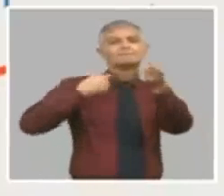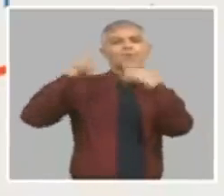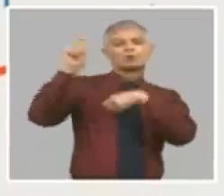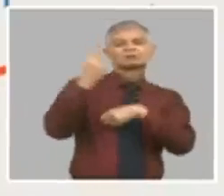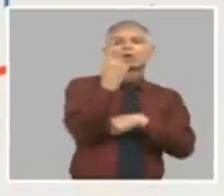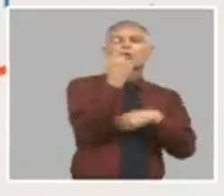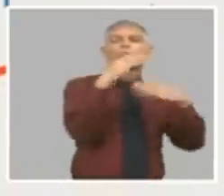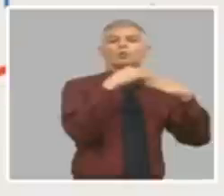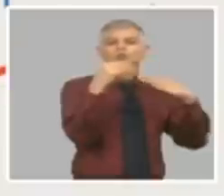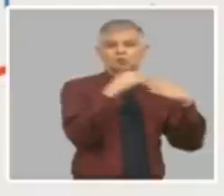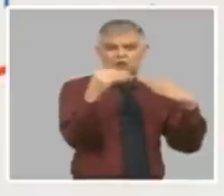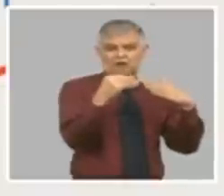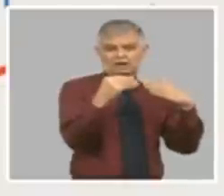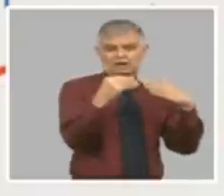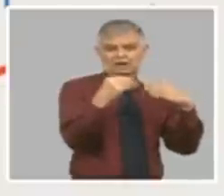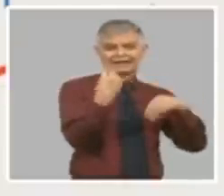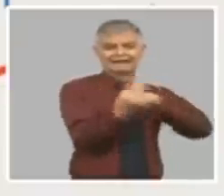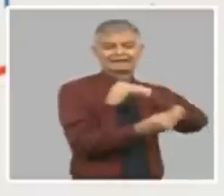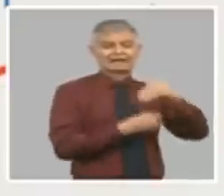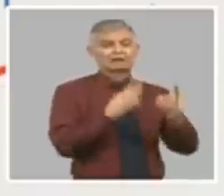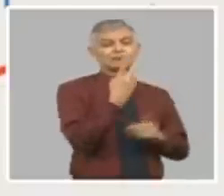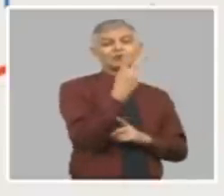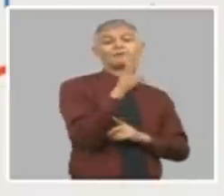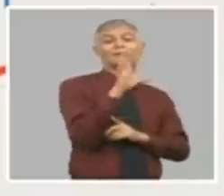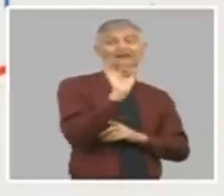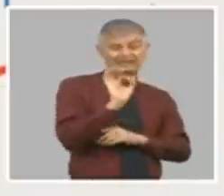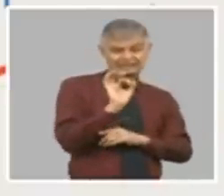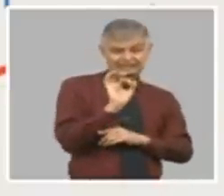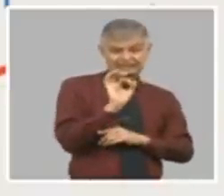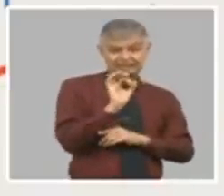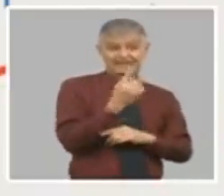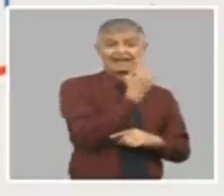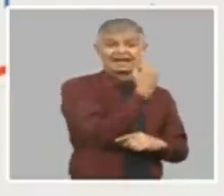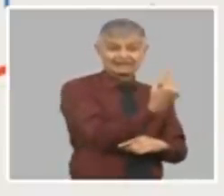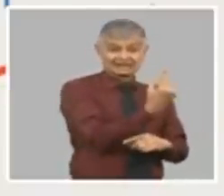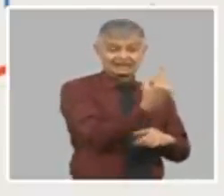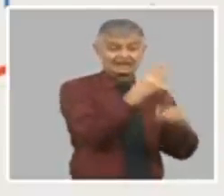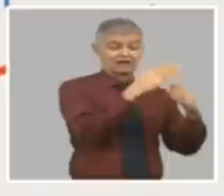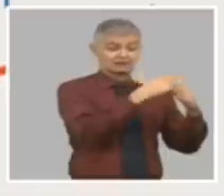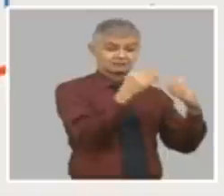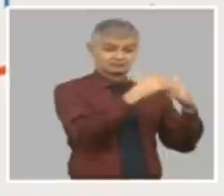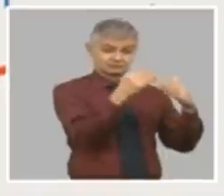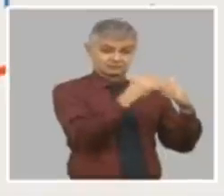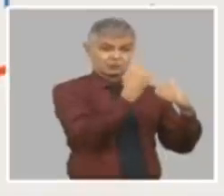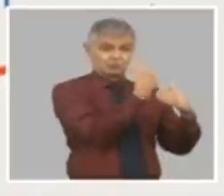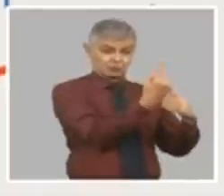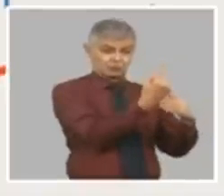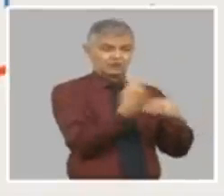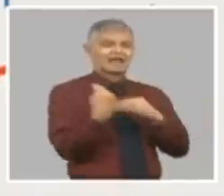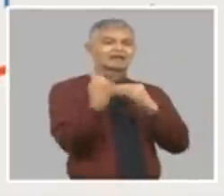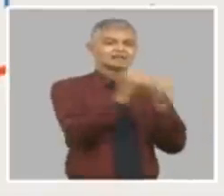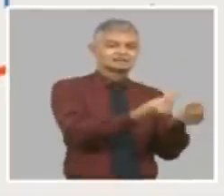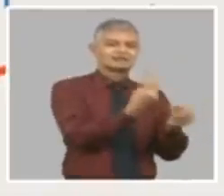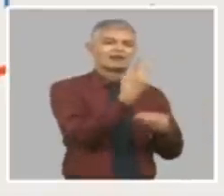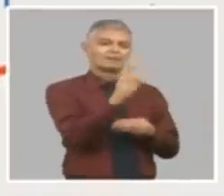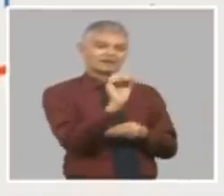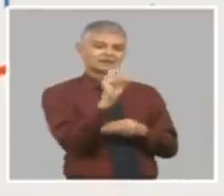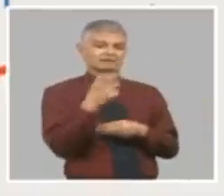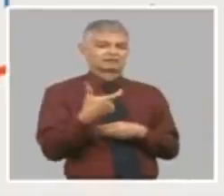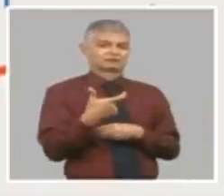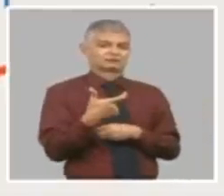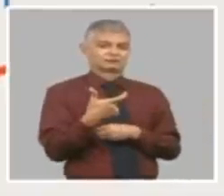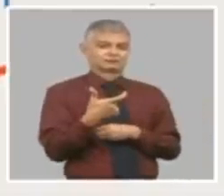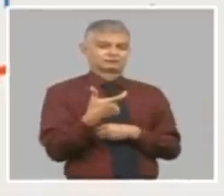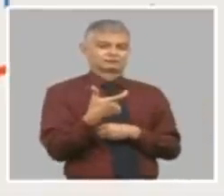y el tipo de cambio es 20, en el supuesto por cada $1 que exporte va a recibir 20 pesos.